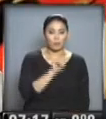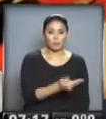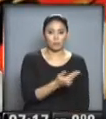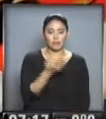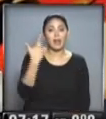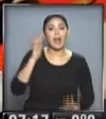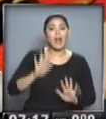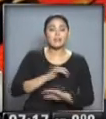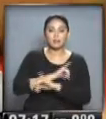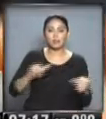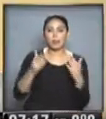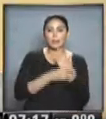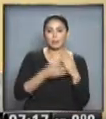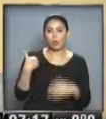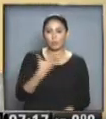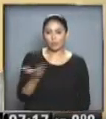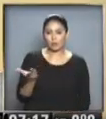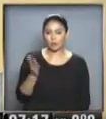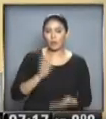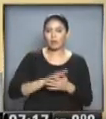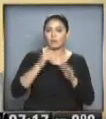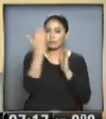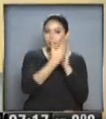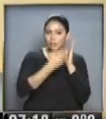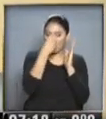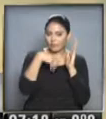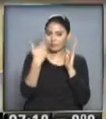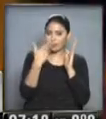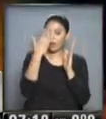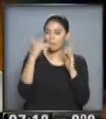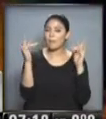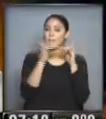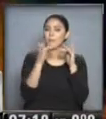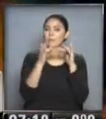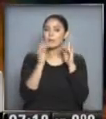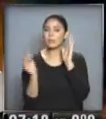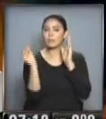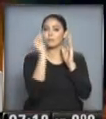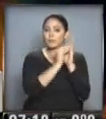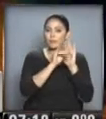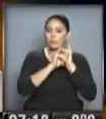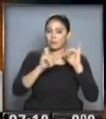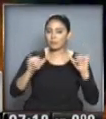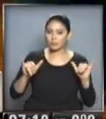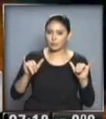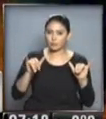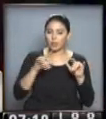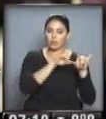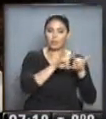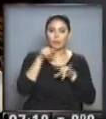las últimas horas el Ministerio Público Fiscal en un comunicado que subió a la página de internet de los fiscales,